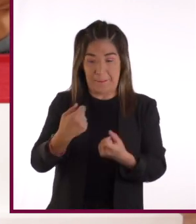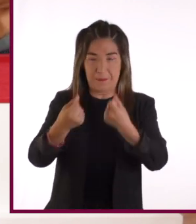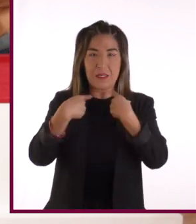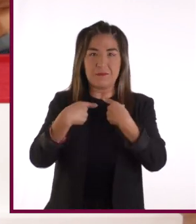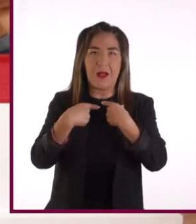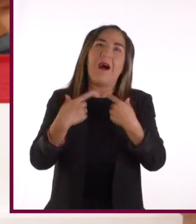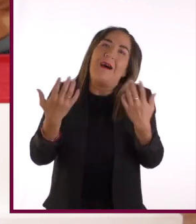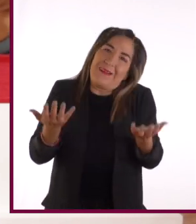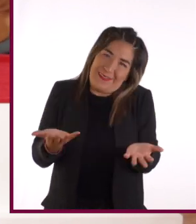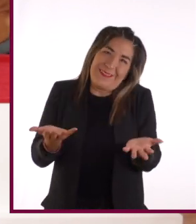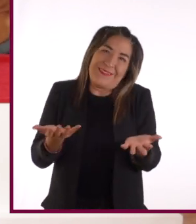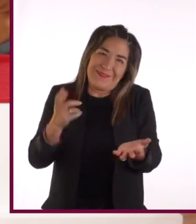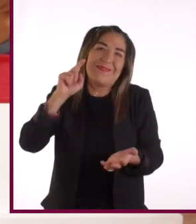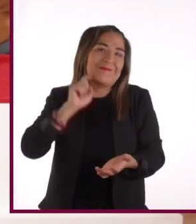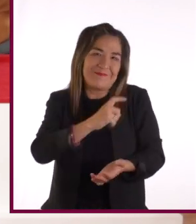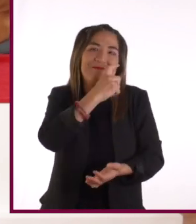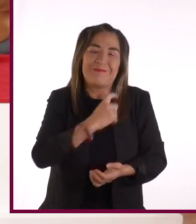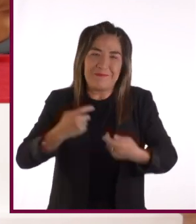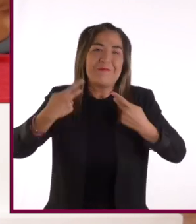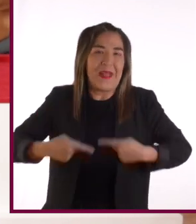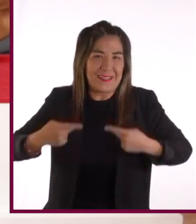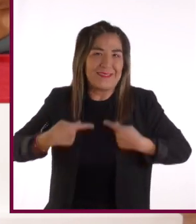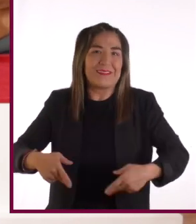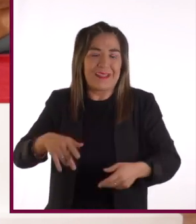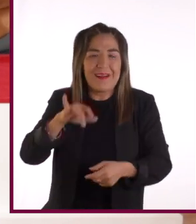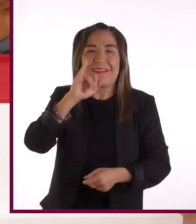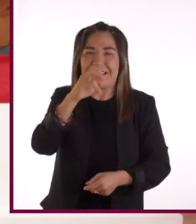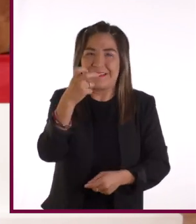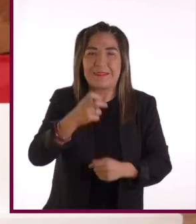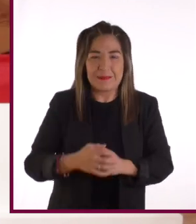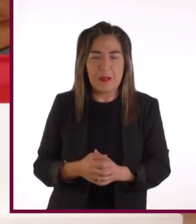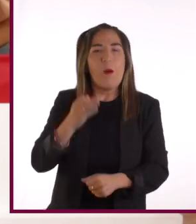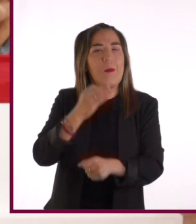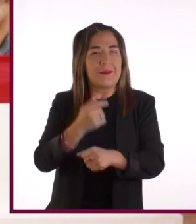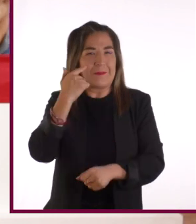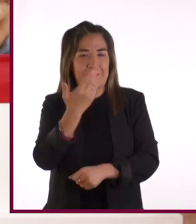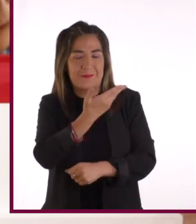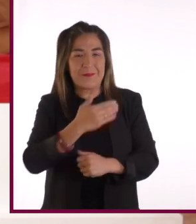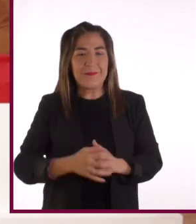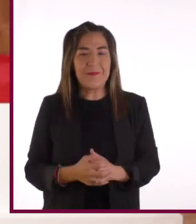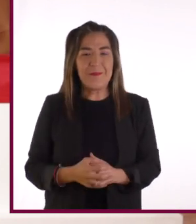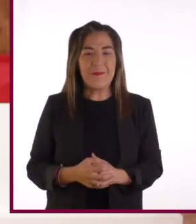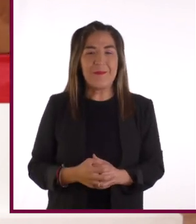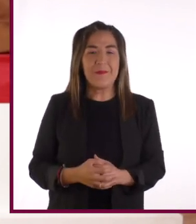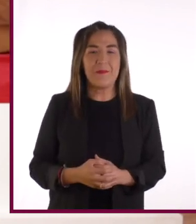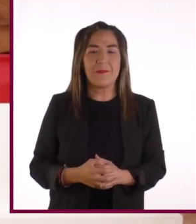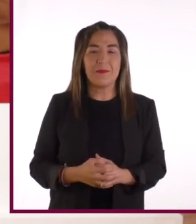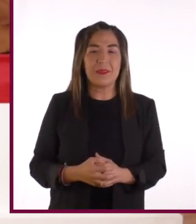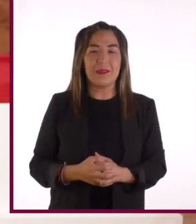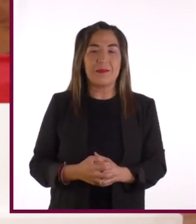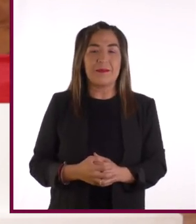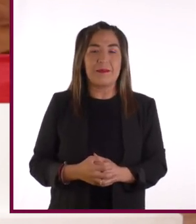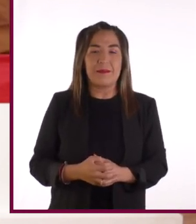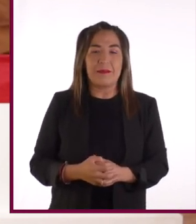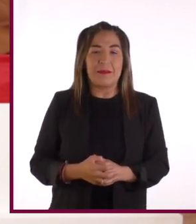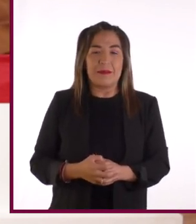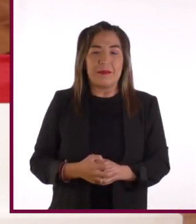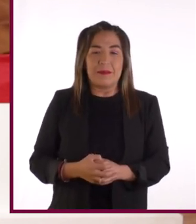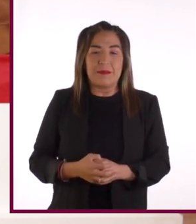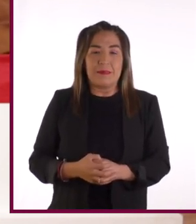se convierte en una persona rasurada. Sí, ese es el punto. A ver, veamos.